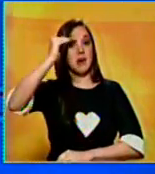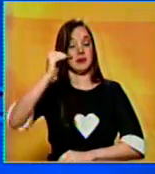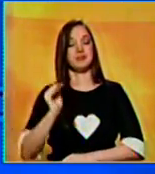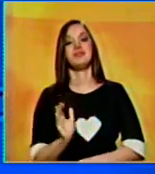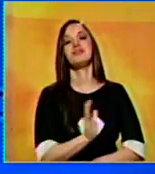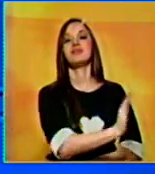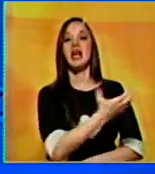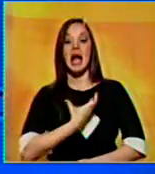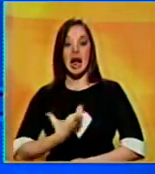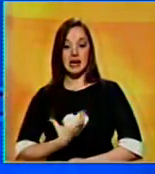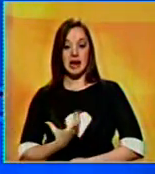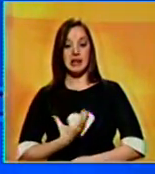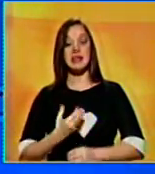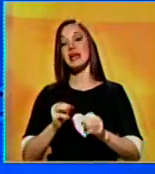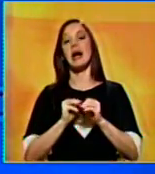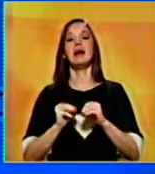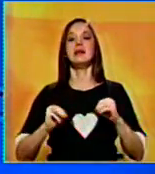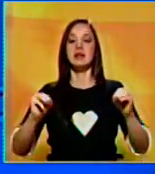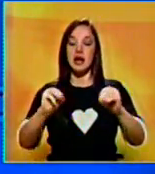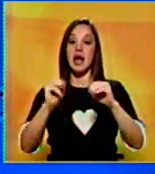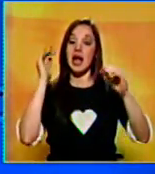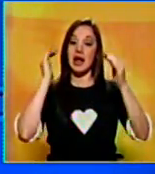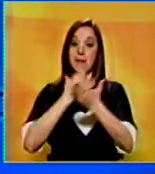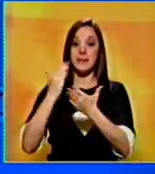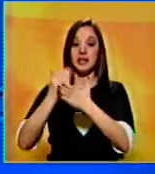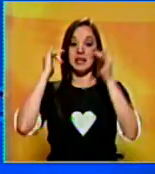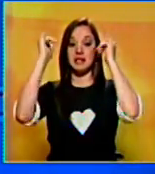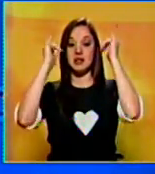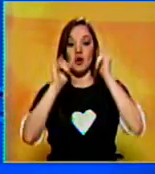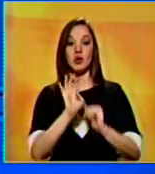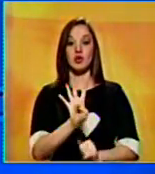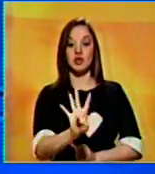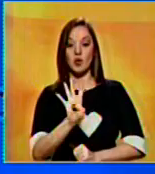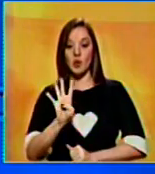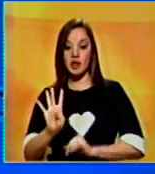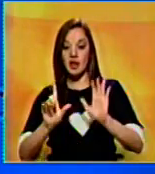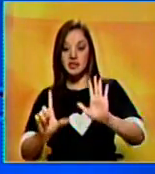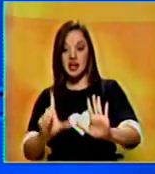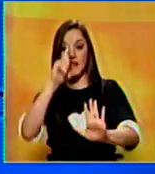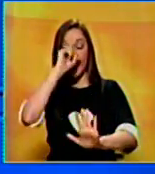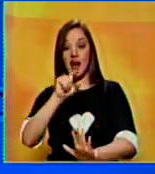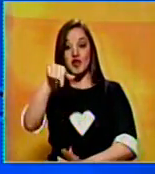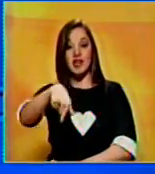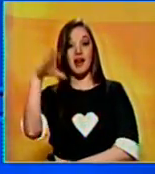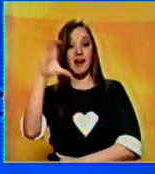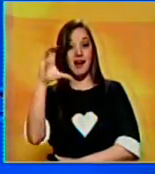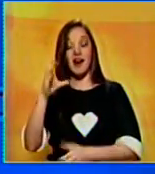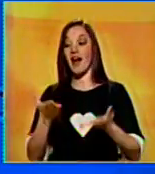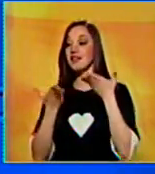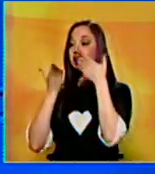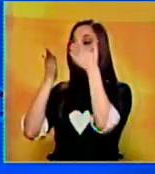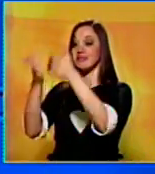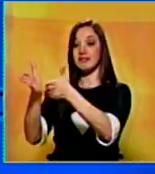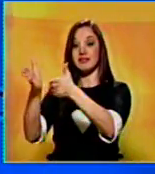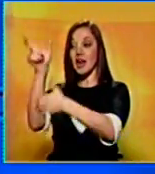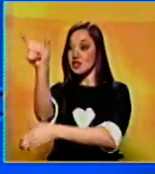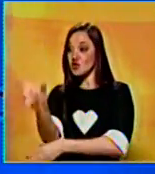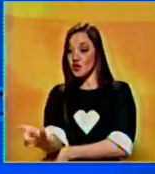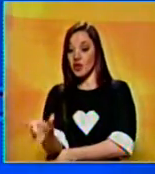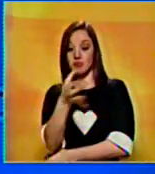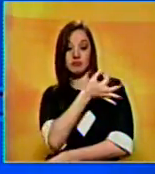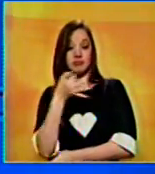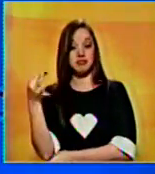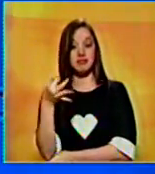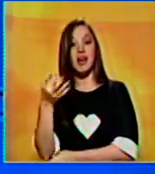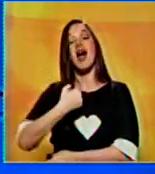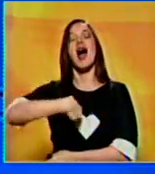La Alcaldía Metropolitana de Caracas, como parte de la celebración del cumpleaños 447 de la capital, otorgó la Orden Ciudadano Ejemplar en su única